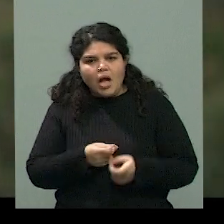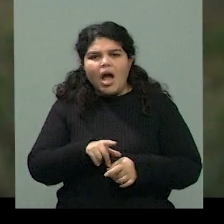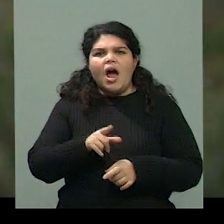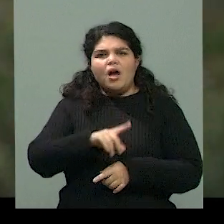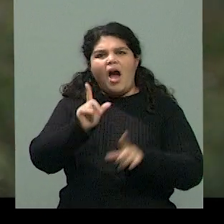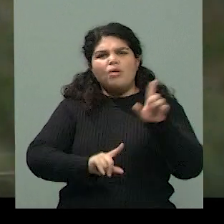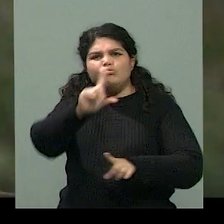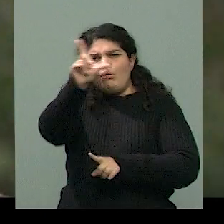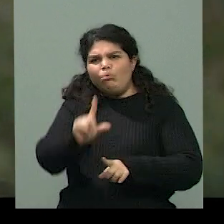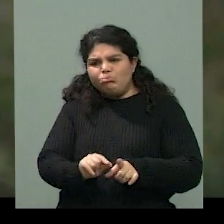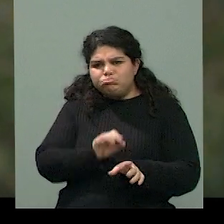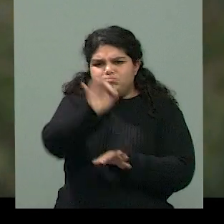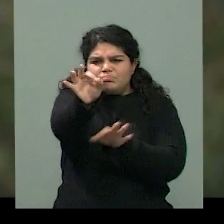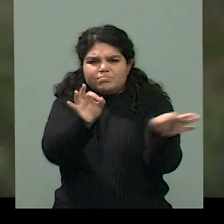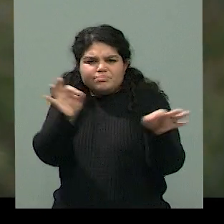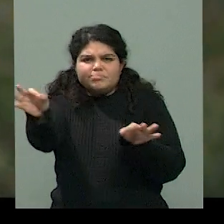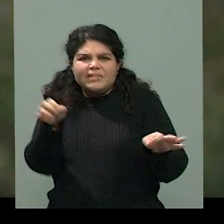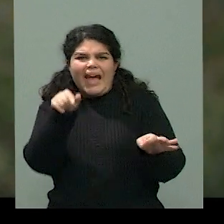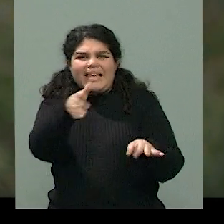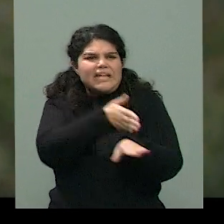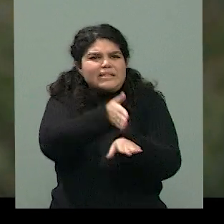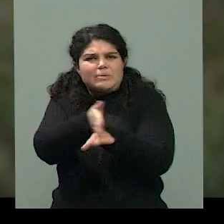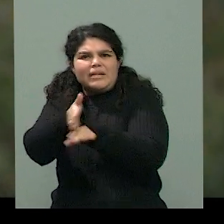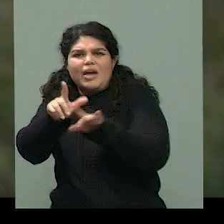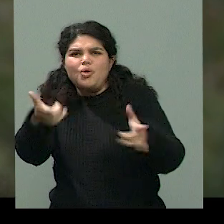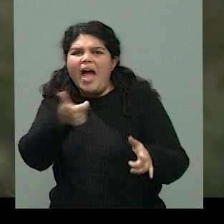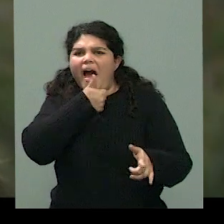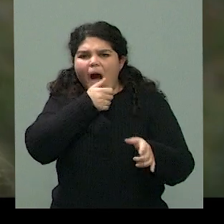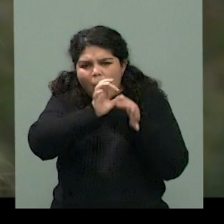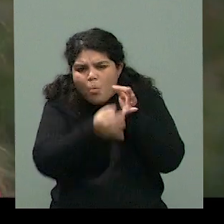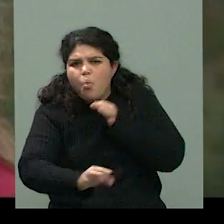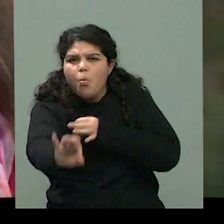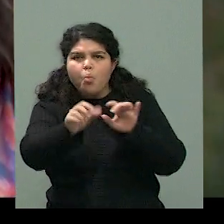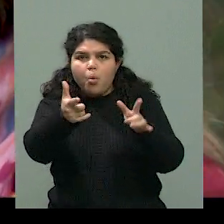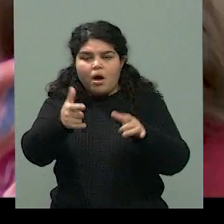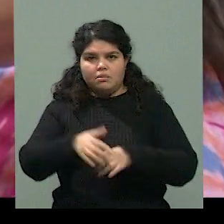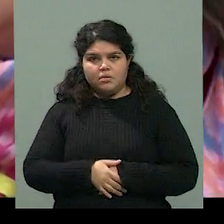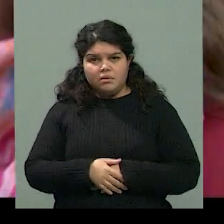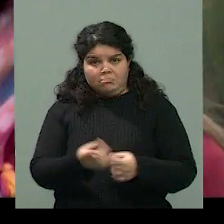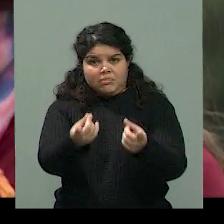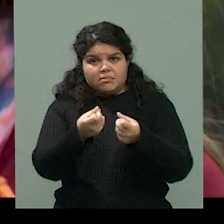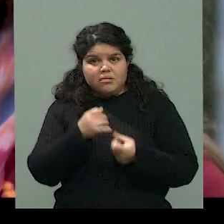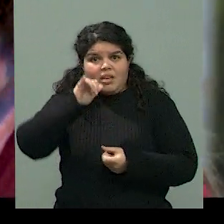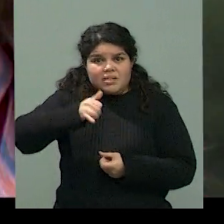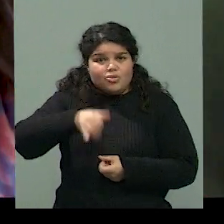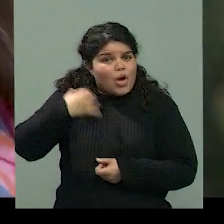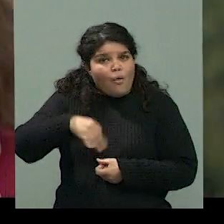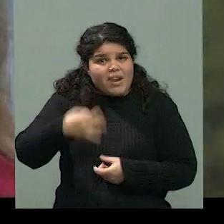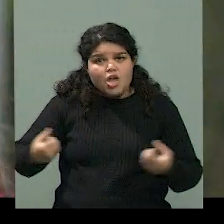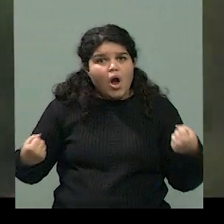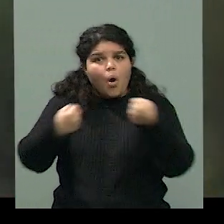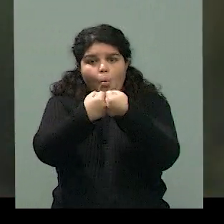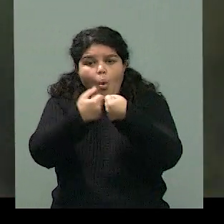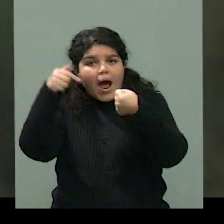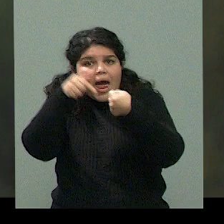ni agua. Entonces, tienen que haber consensos. Luego, la grieta lo que te va a plantear es cómo yo